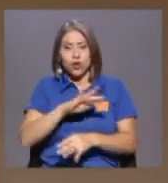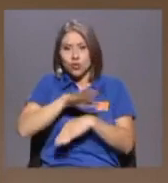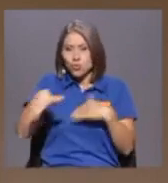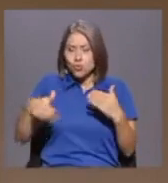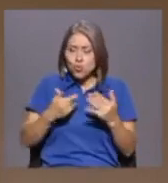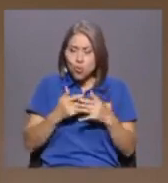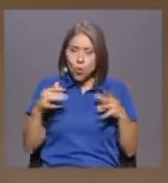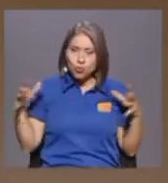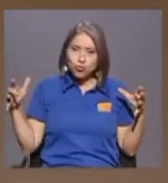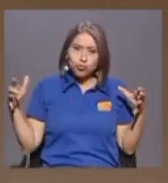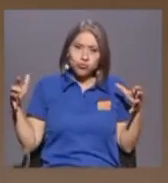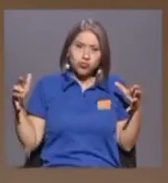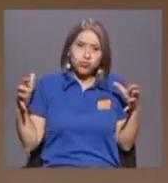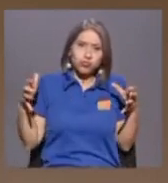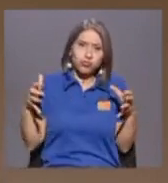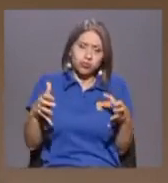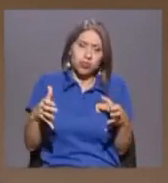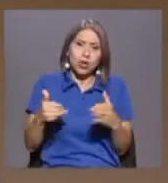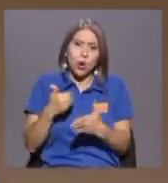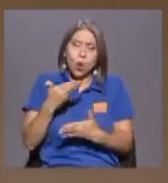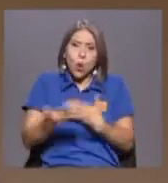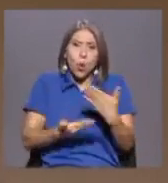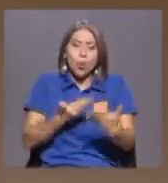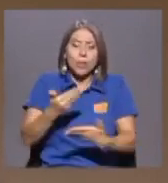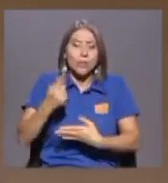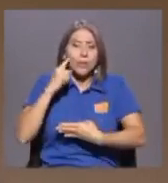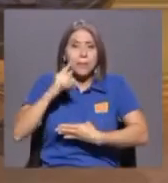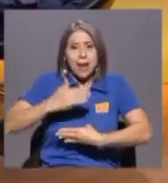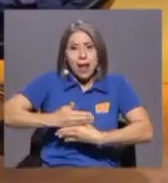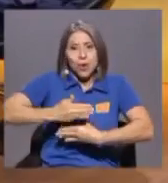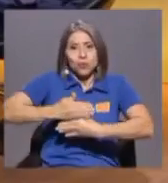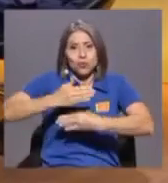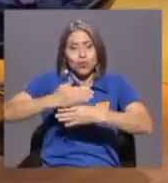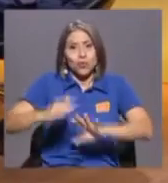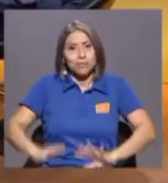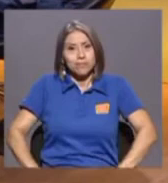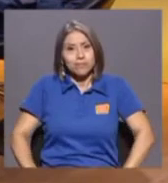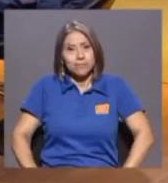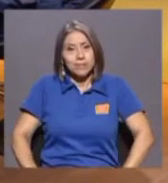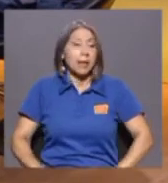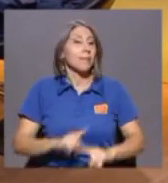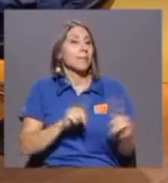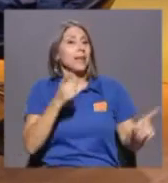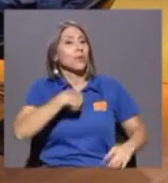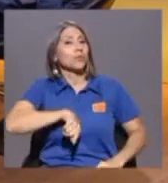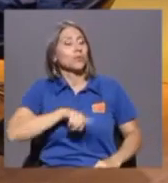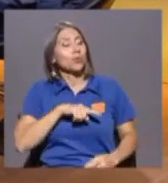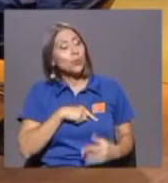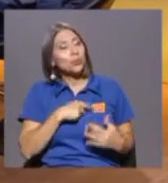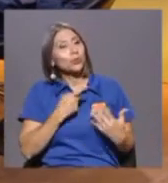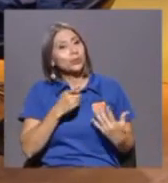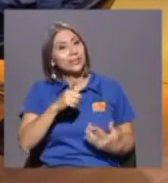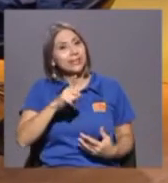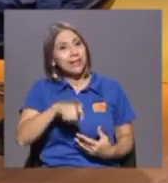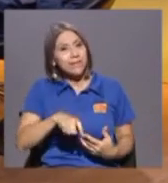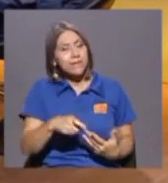masivamente a esa construcción. Pero nosotros, don Gabriel, tenemos que